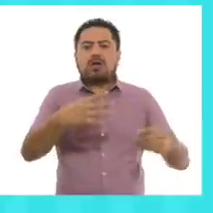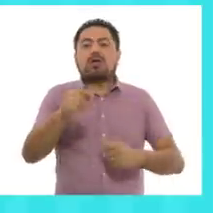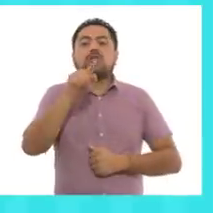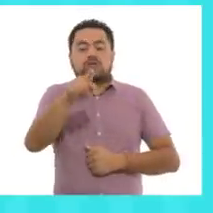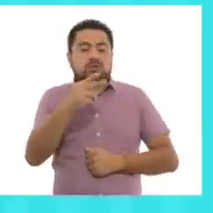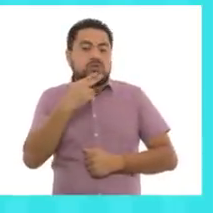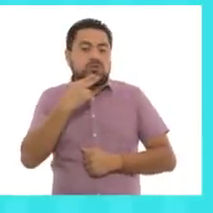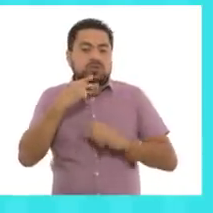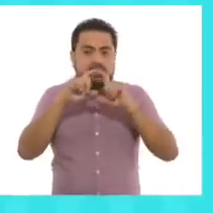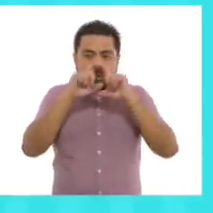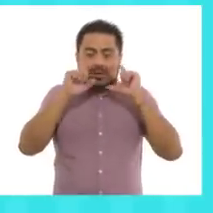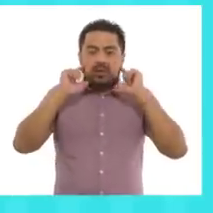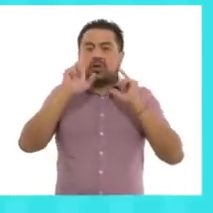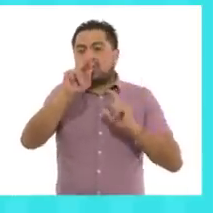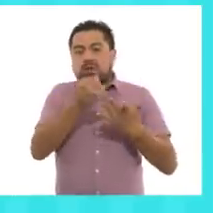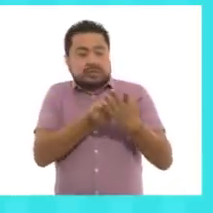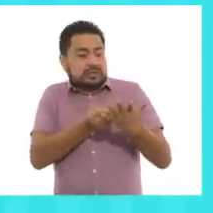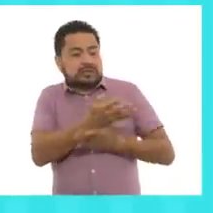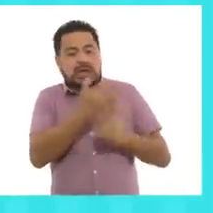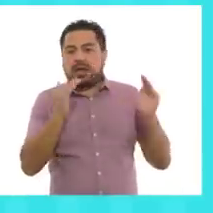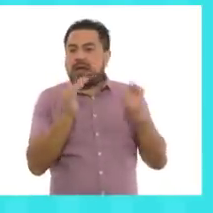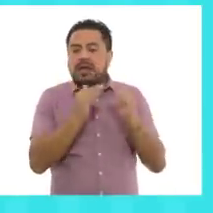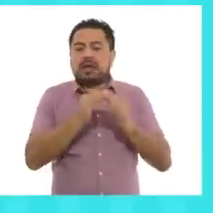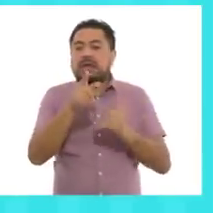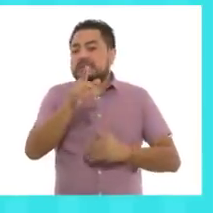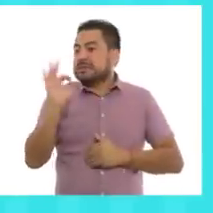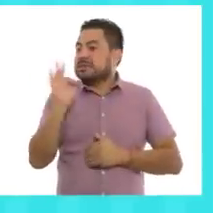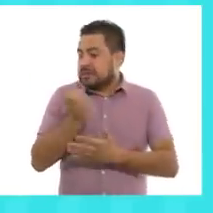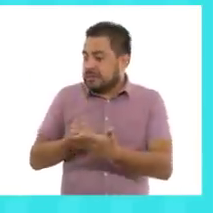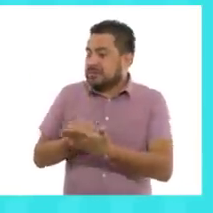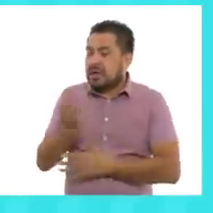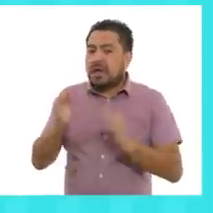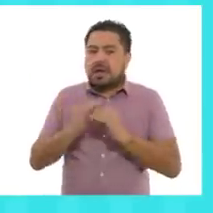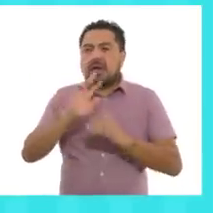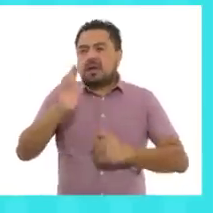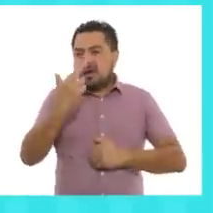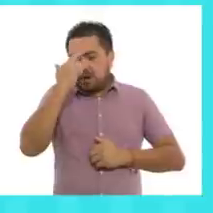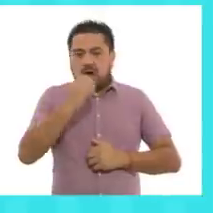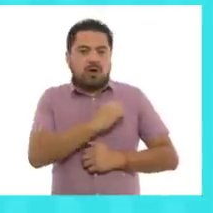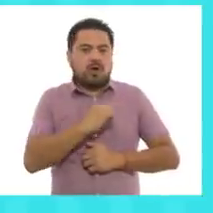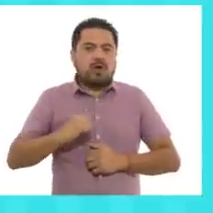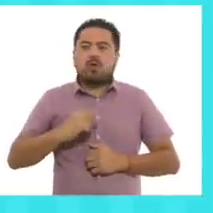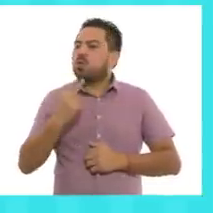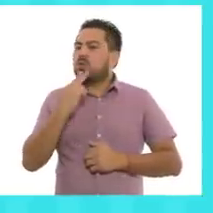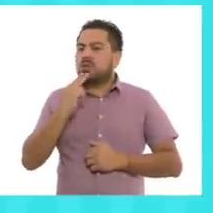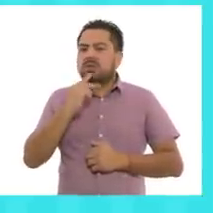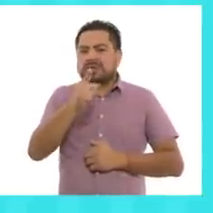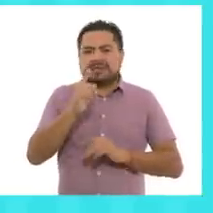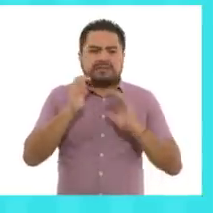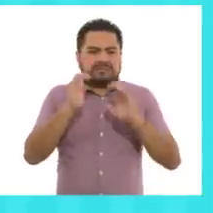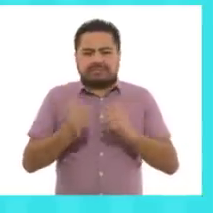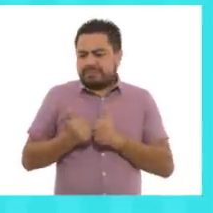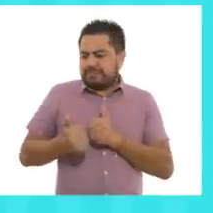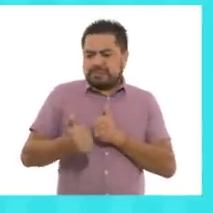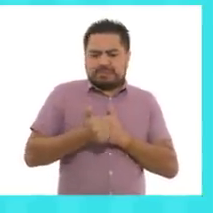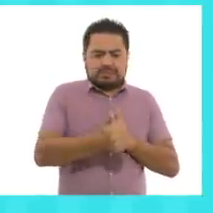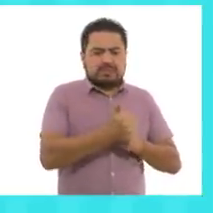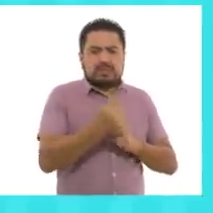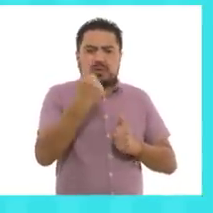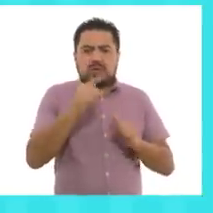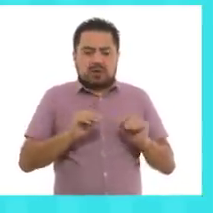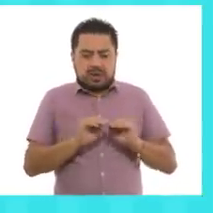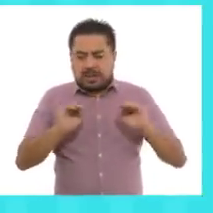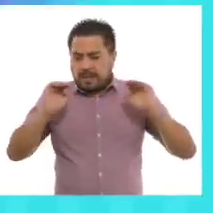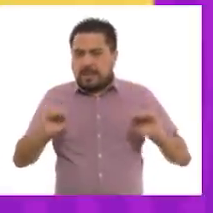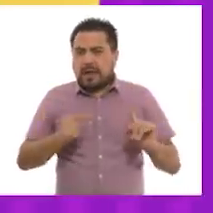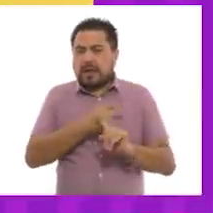Utiliza cubrebocas. No salgas de casa. Si tienes que hacerlo, recuerda que es obligatorio utilizarlo. Mantén una distancia mínima de